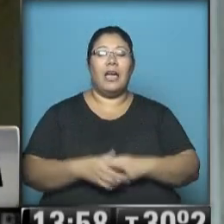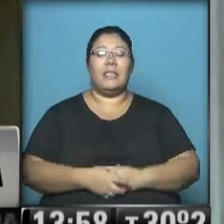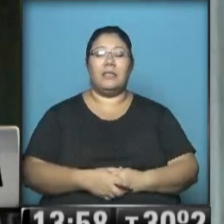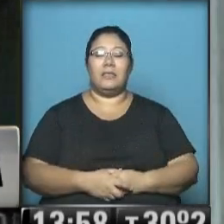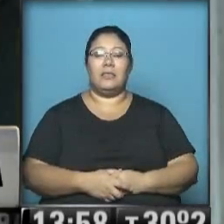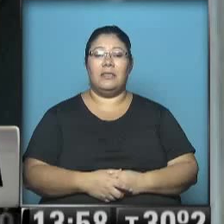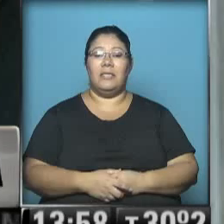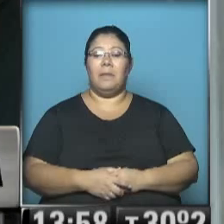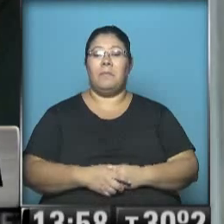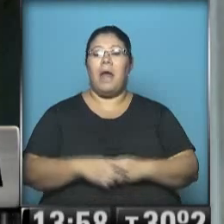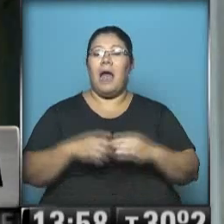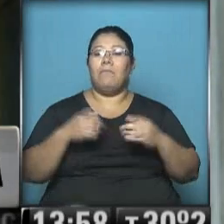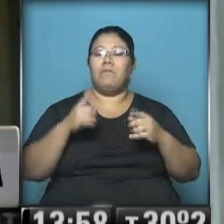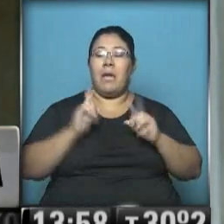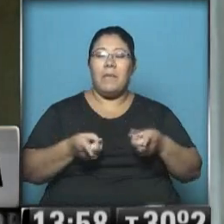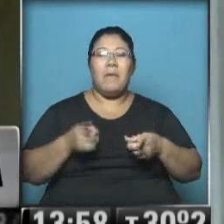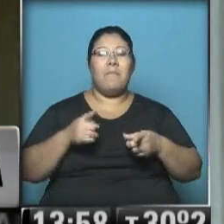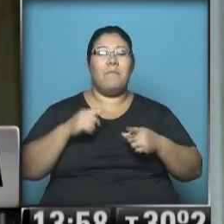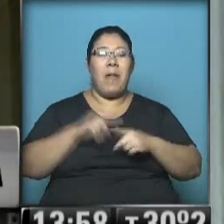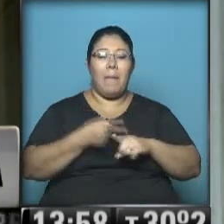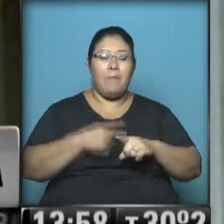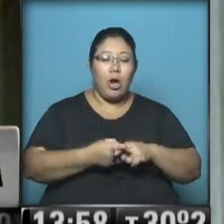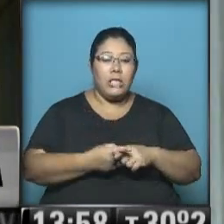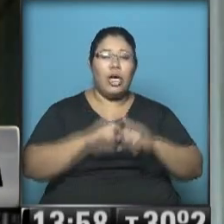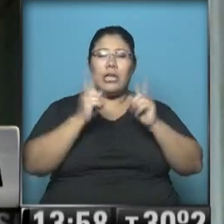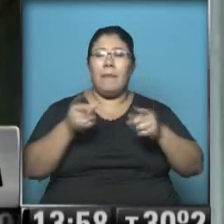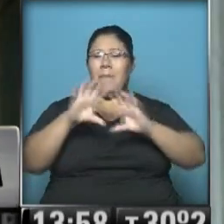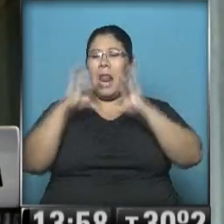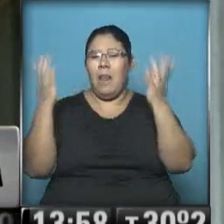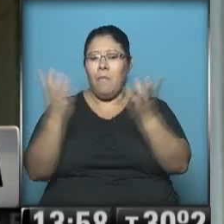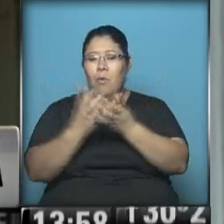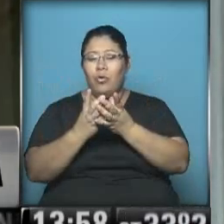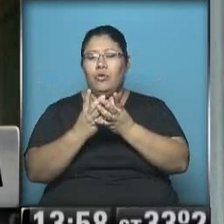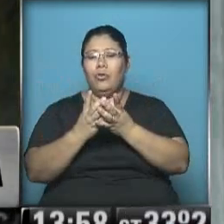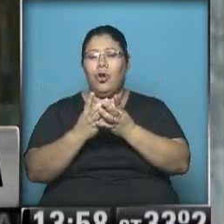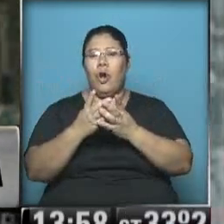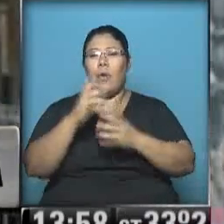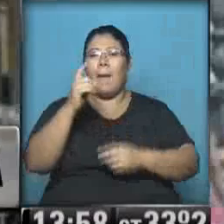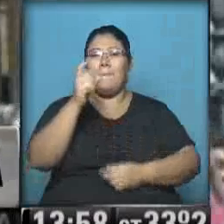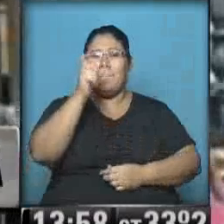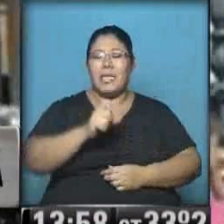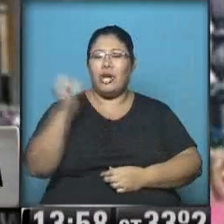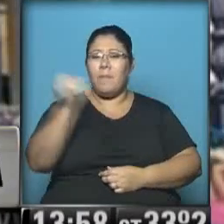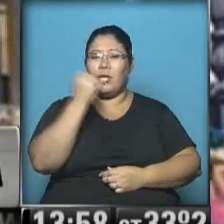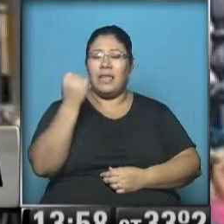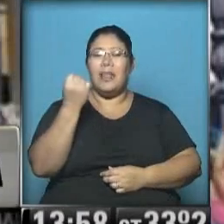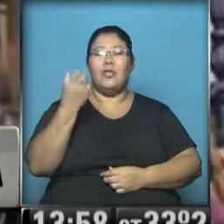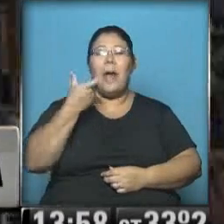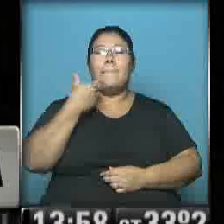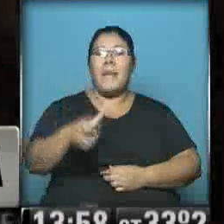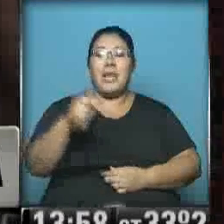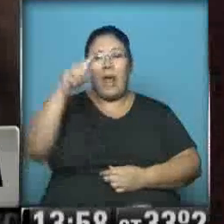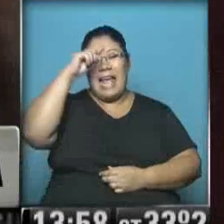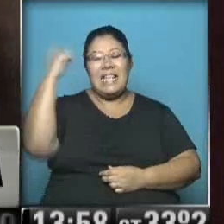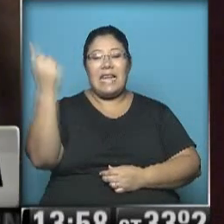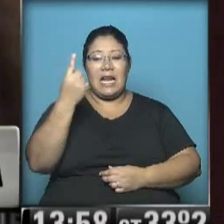la clase política italiana. Y creo que también para todo el mundo, para mí. Pienso que este film no es un film italiano. No es una película italiana, es una película internacional.